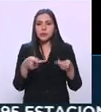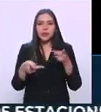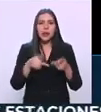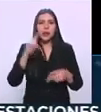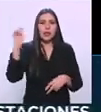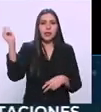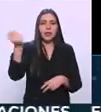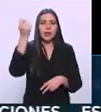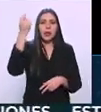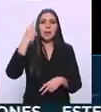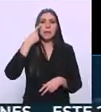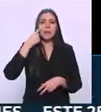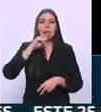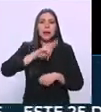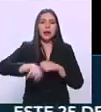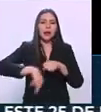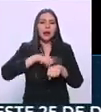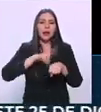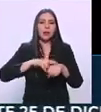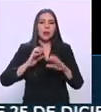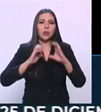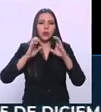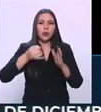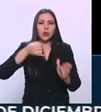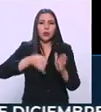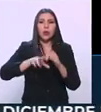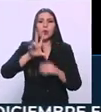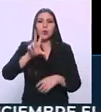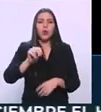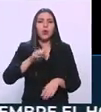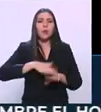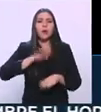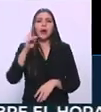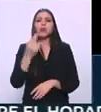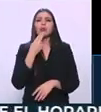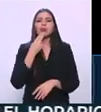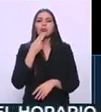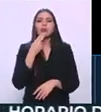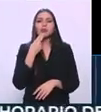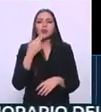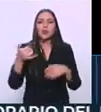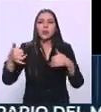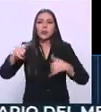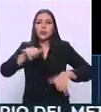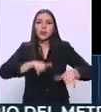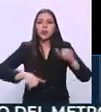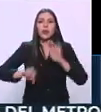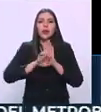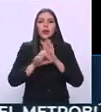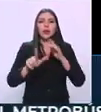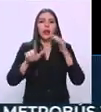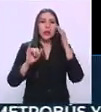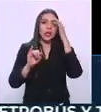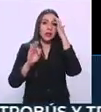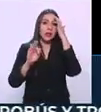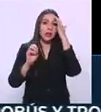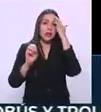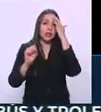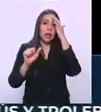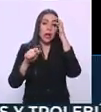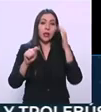tecnologías agroecológicas que nos permitan ya no utilizar agroquímicos como el glifosato. El glifosato, claro.